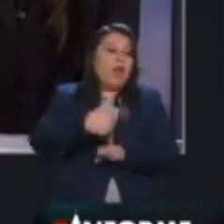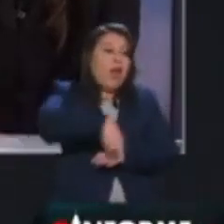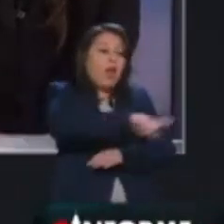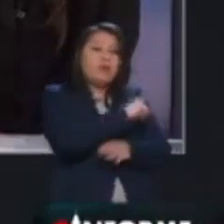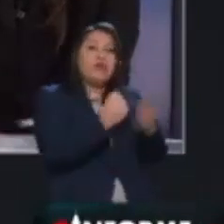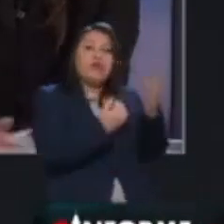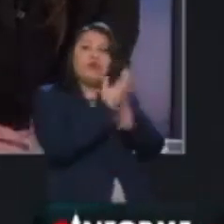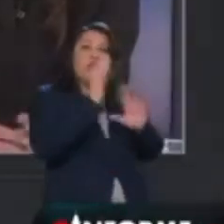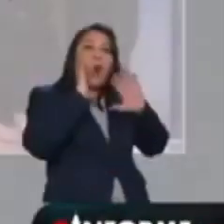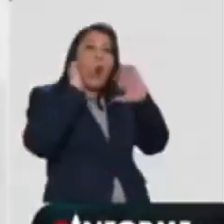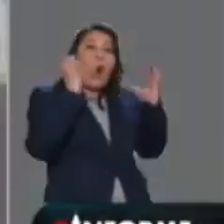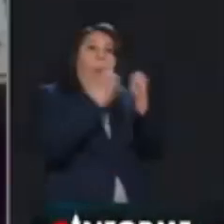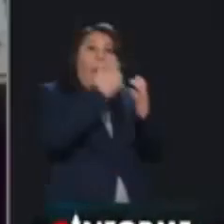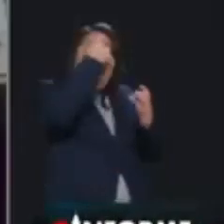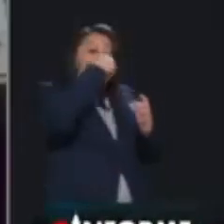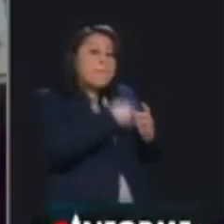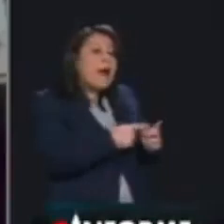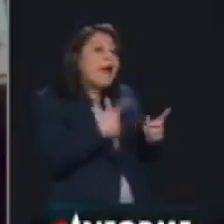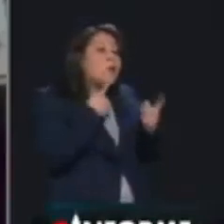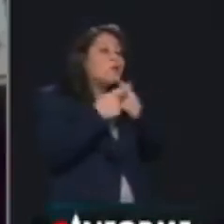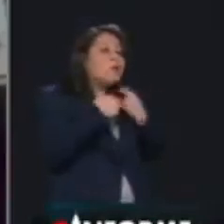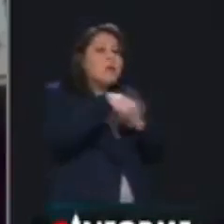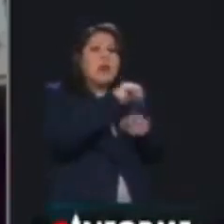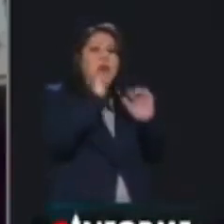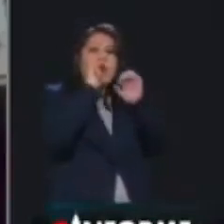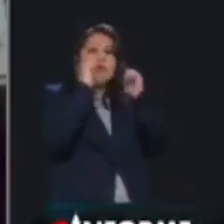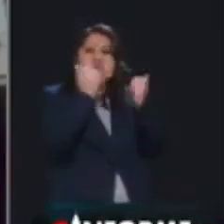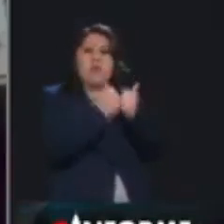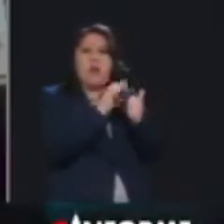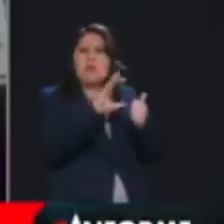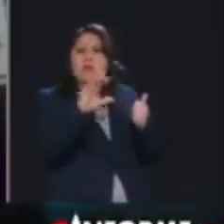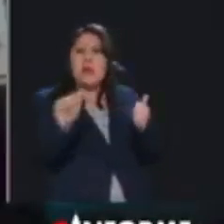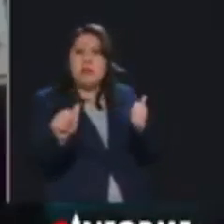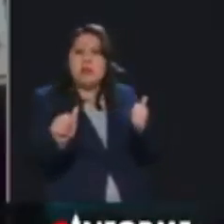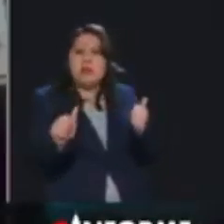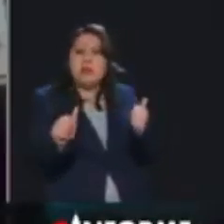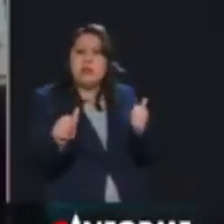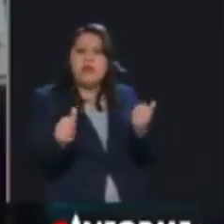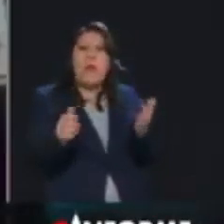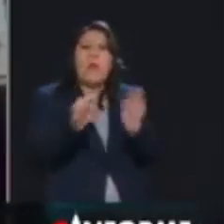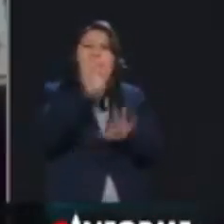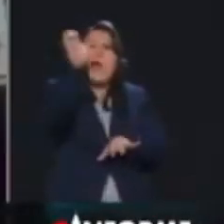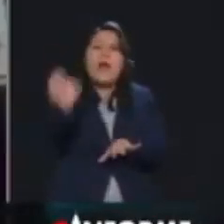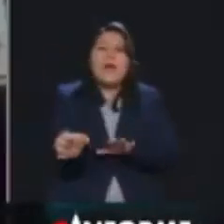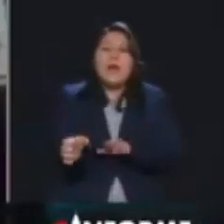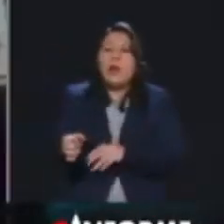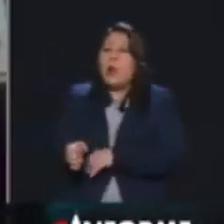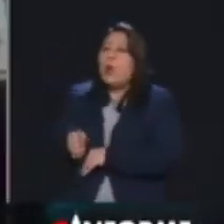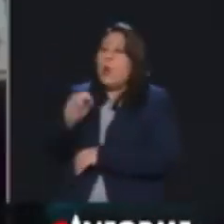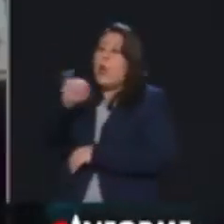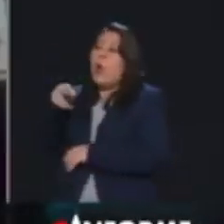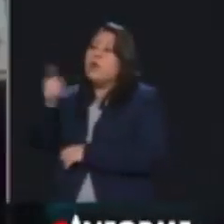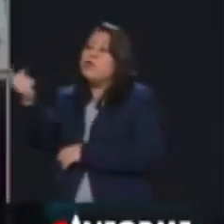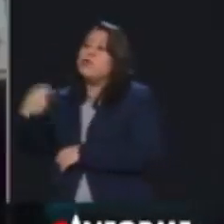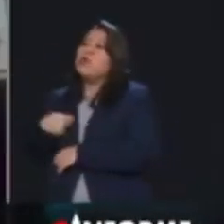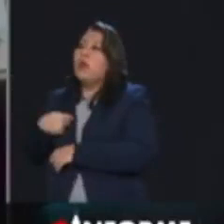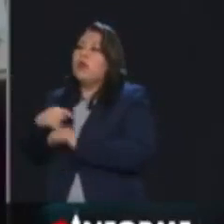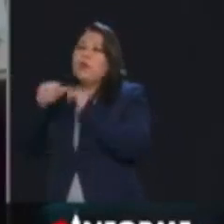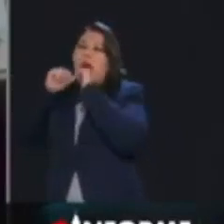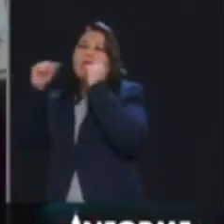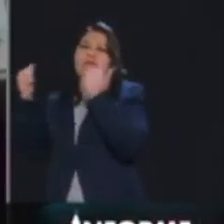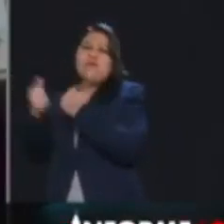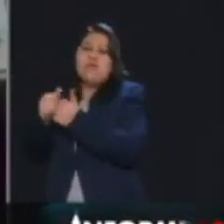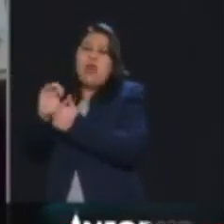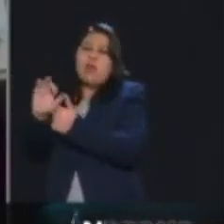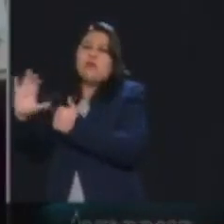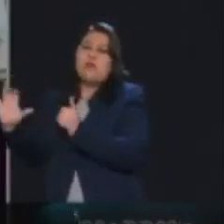sea, como una asociación civil, imagínate que de repente, pues tú, Juan y yo creamos de vivales, ¿no?,